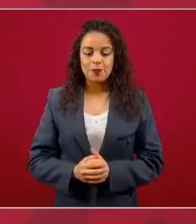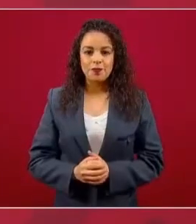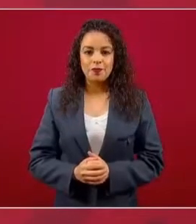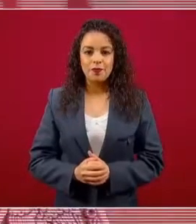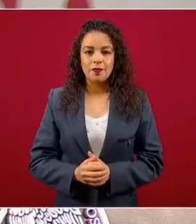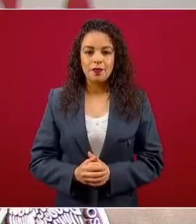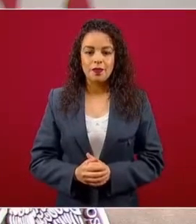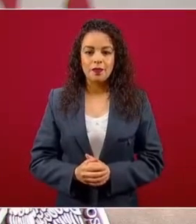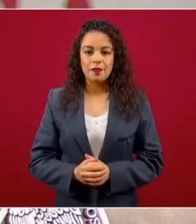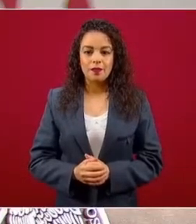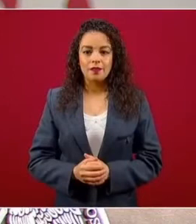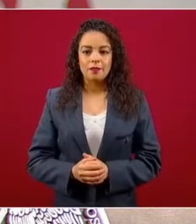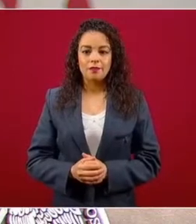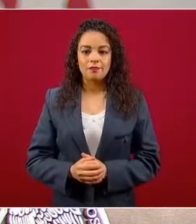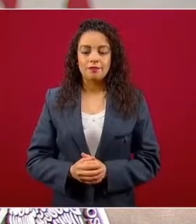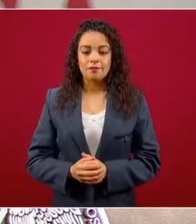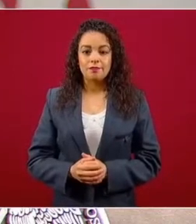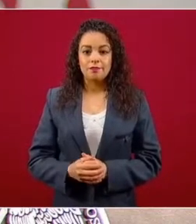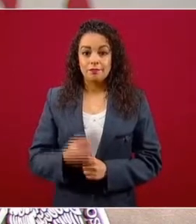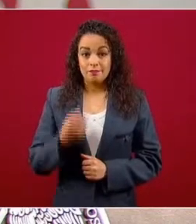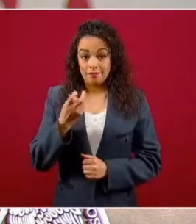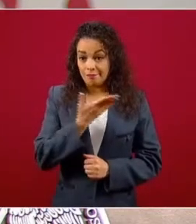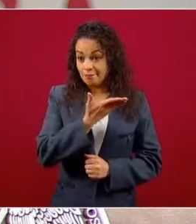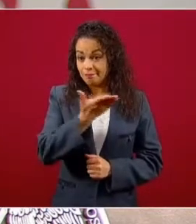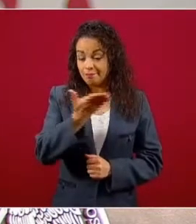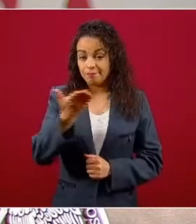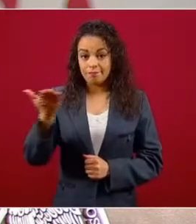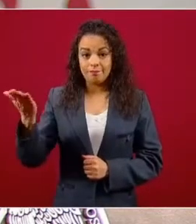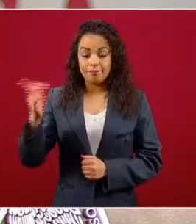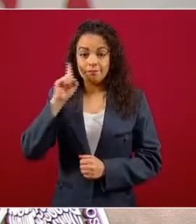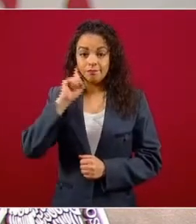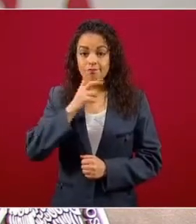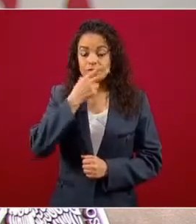son nuestras maestras nuestros maestros